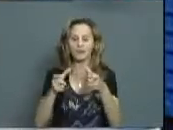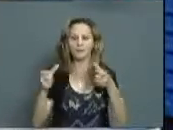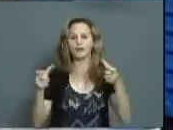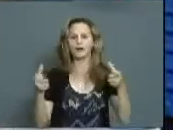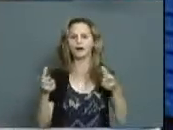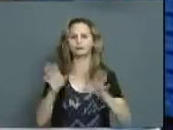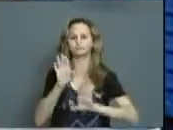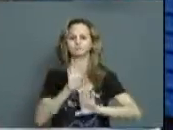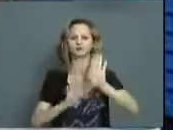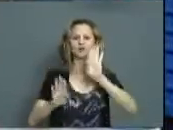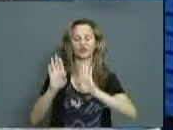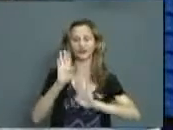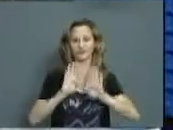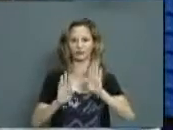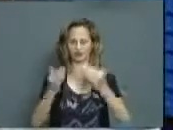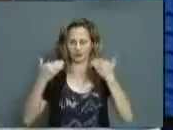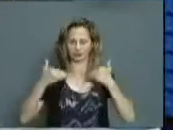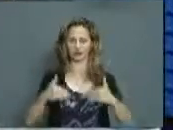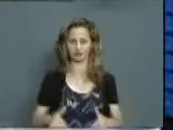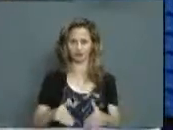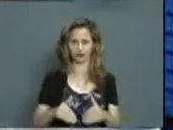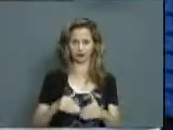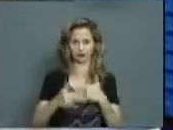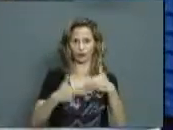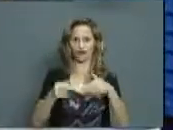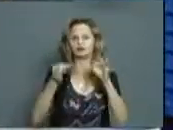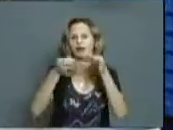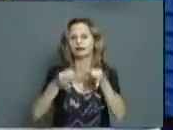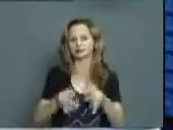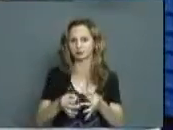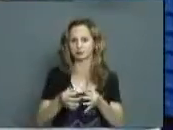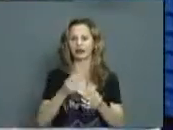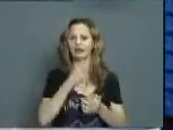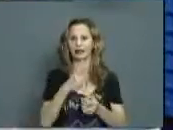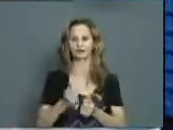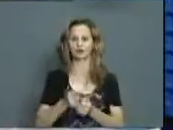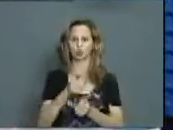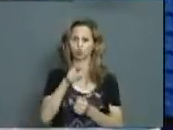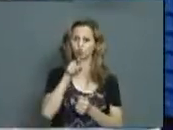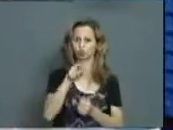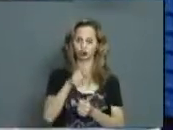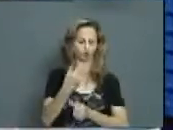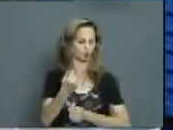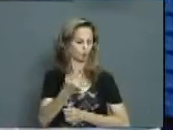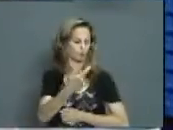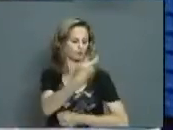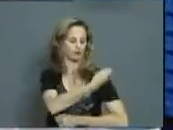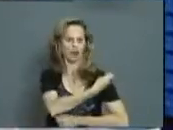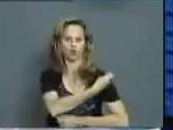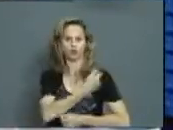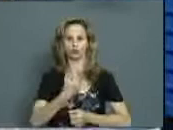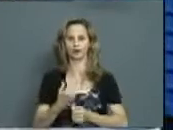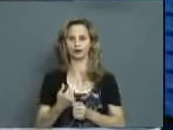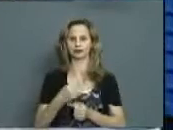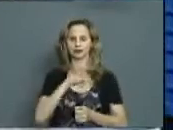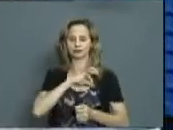que vaya a formas graves de la enfermedad, producen estas cosas. Si usted se vacunó y usted desarrolló